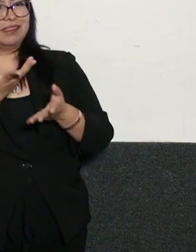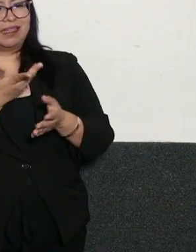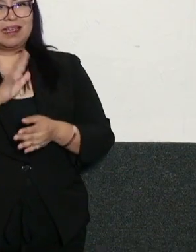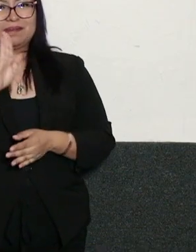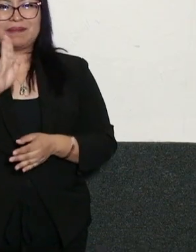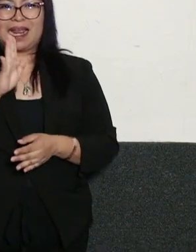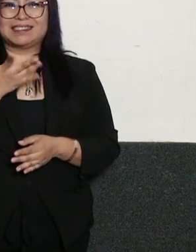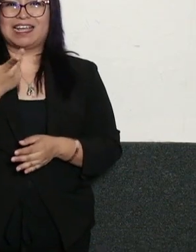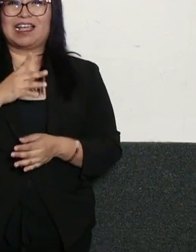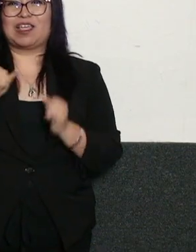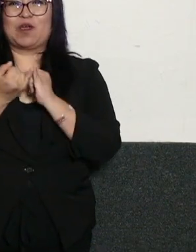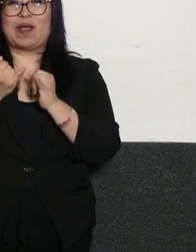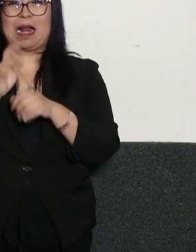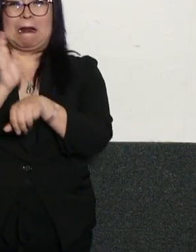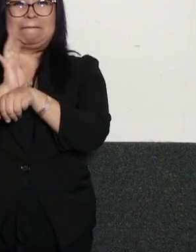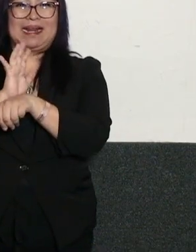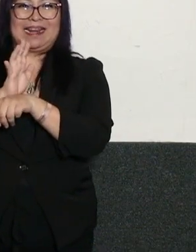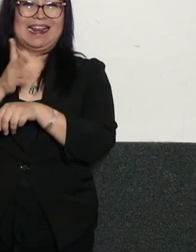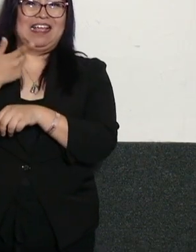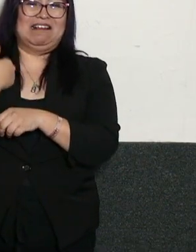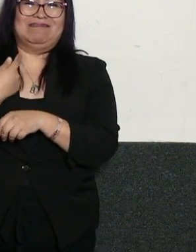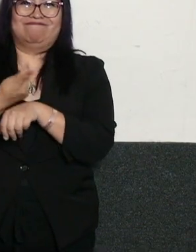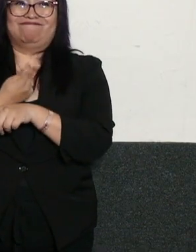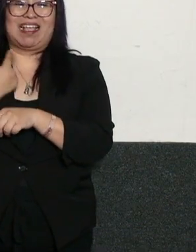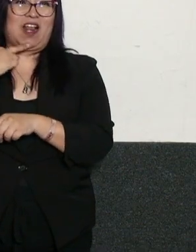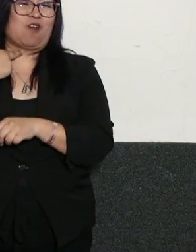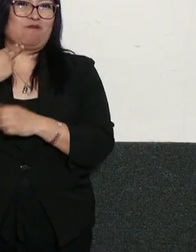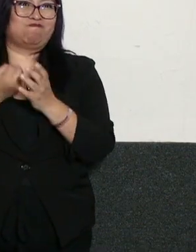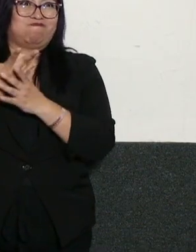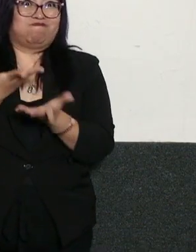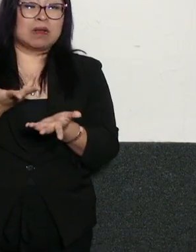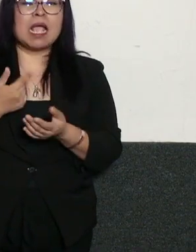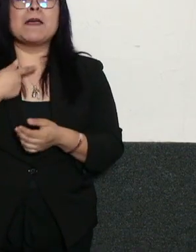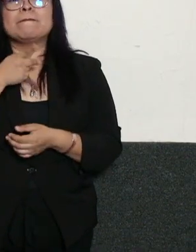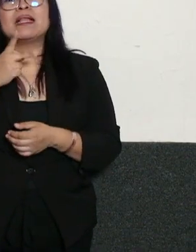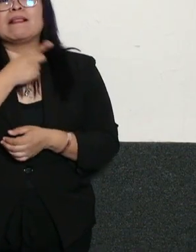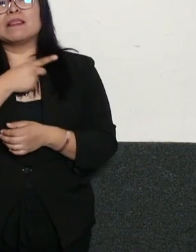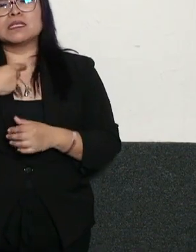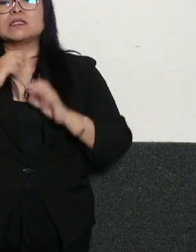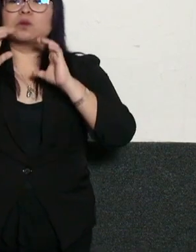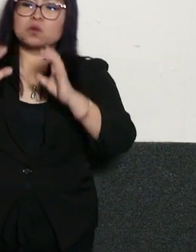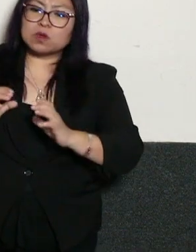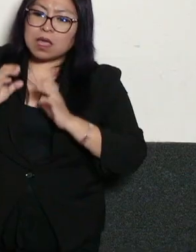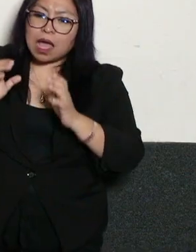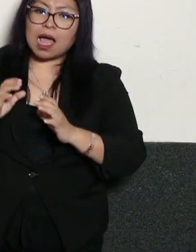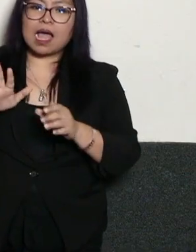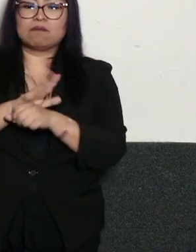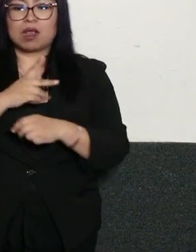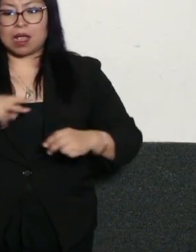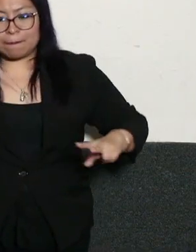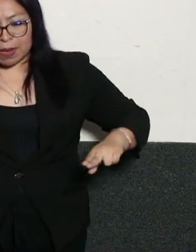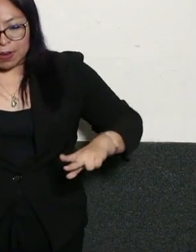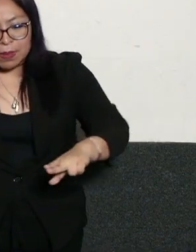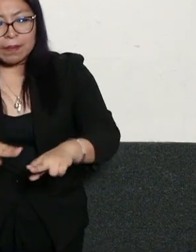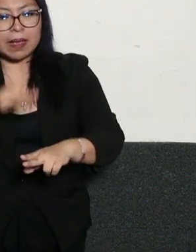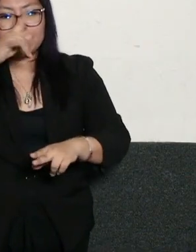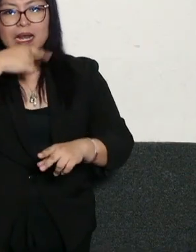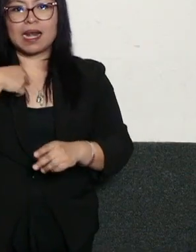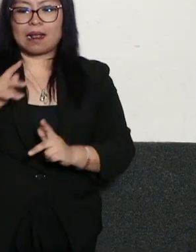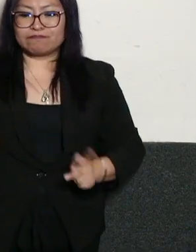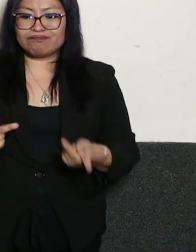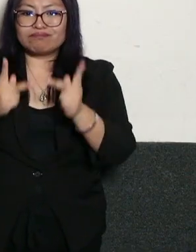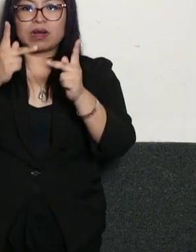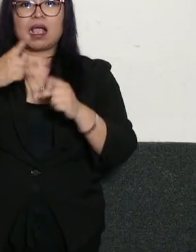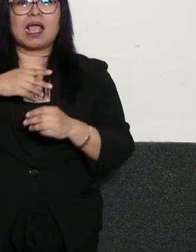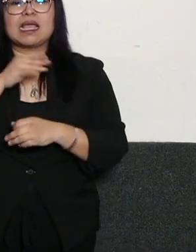como Terminator, ¿no? Y decía que va a poder cuidar a tus hijos, va a poder cortar el pasto y va a poder trabajar por ti.